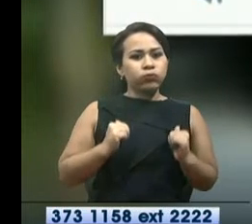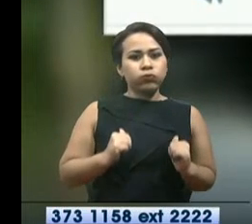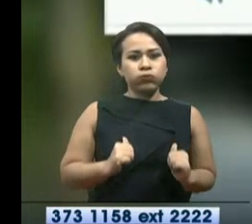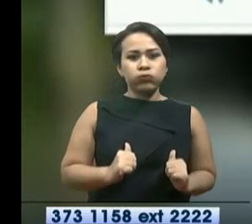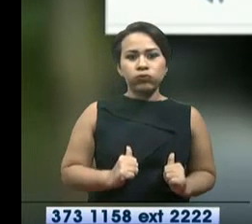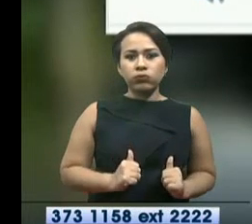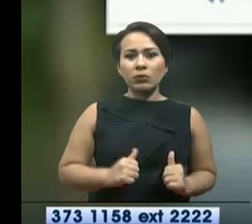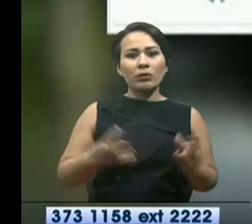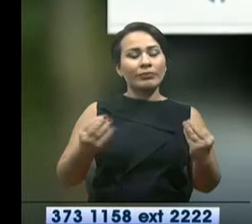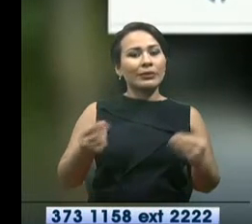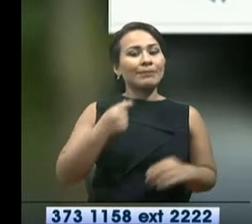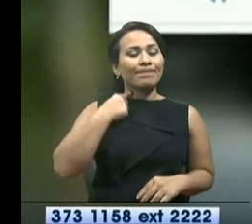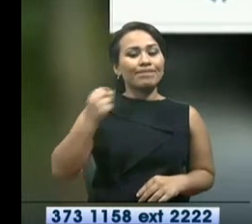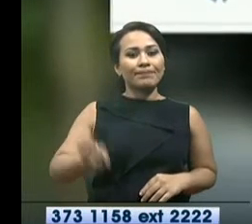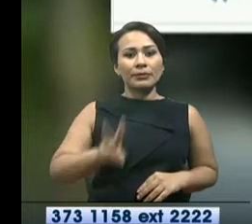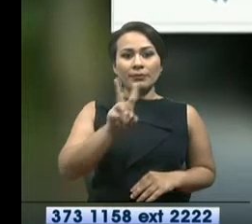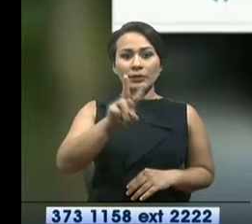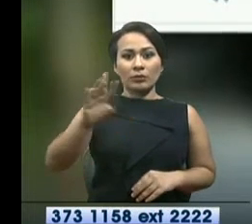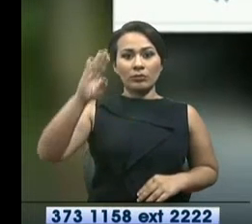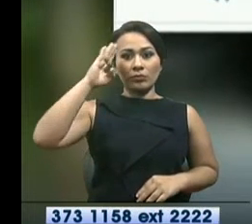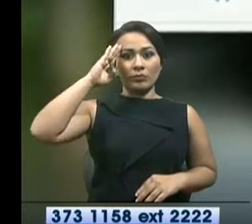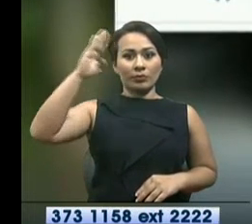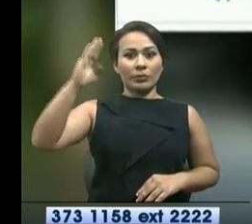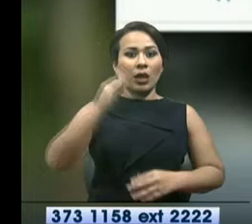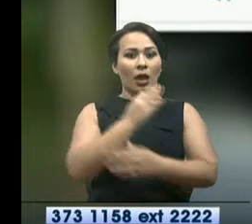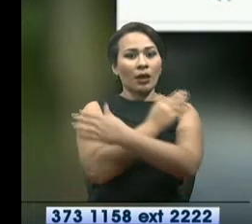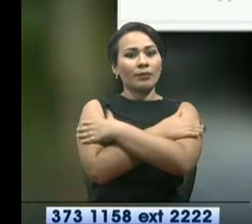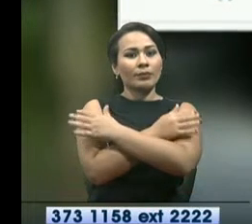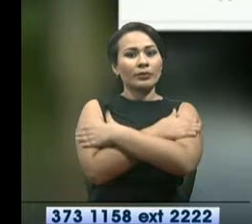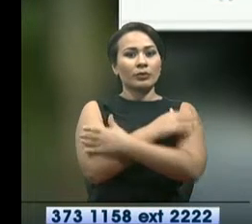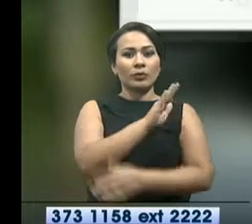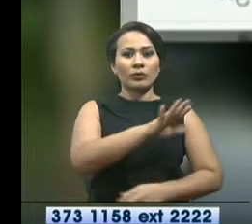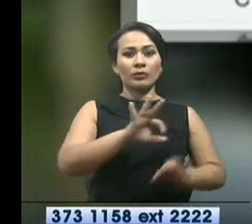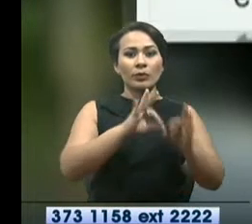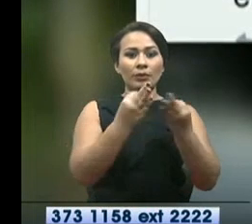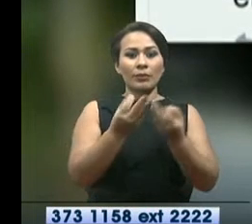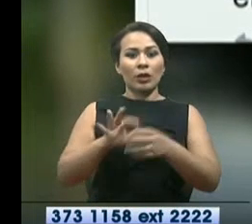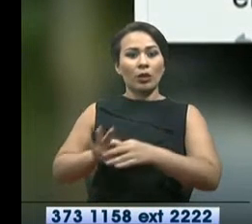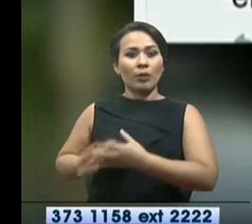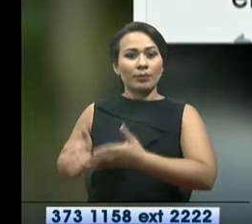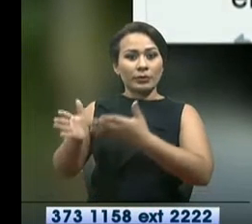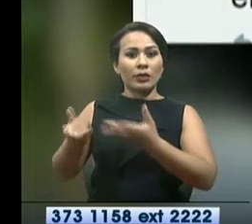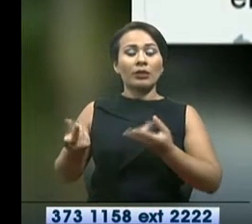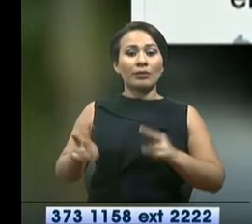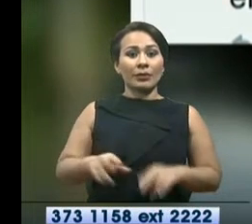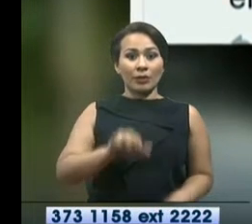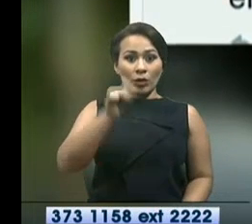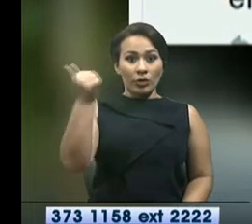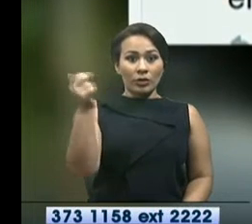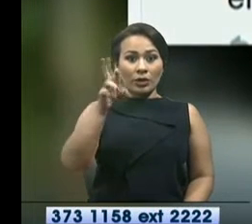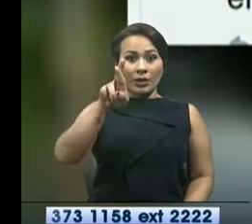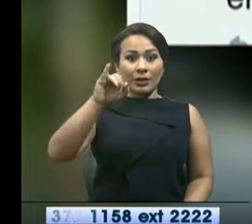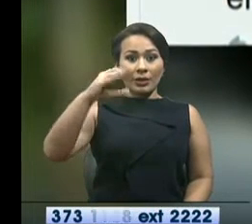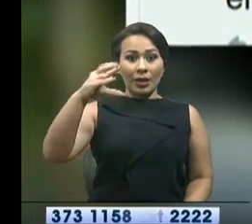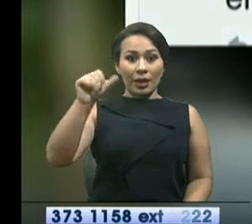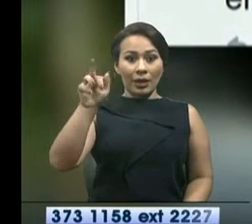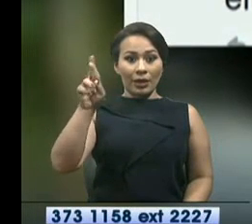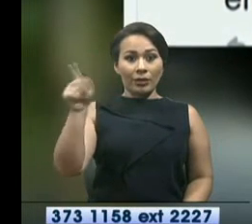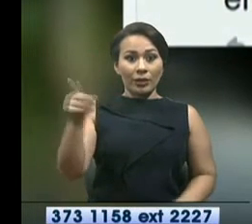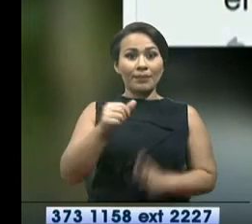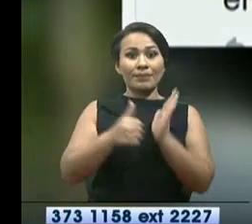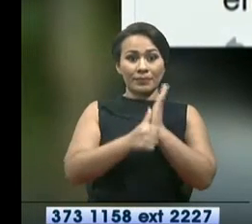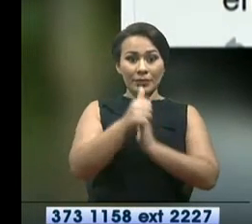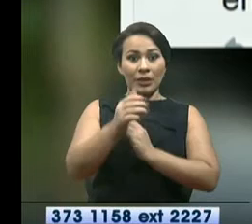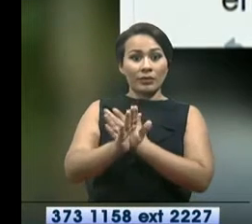soldados de nuestra patria. Un fuerte abrazo a sus familiares. Los restos de los otros 19 soldados fallecidos